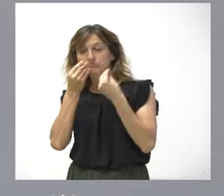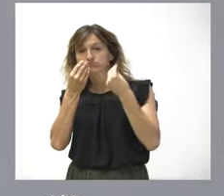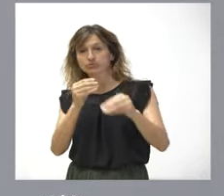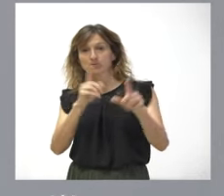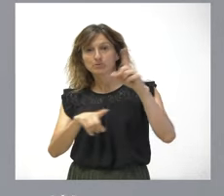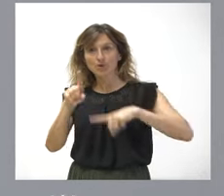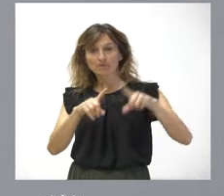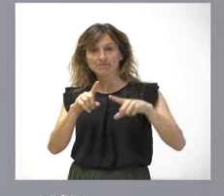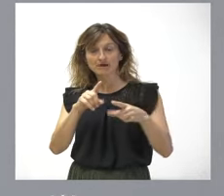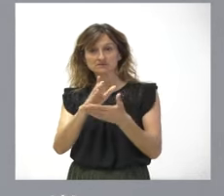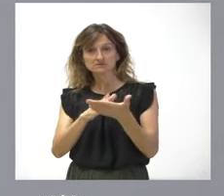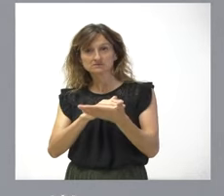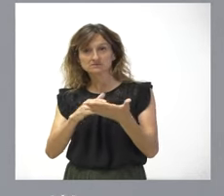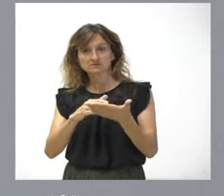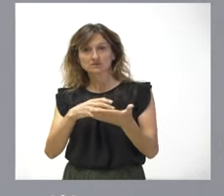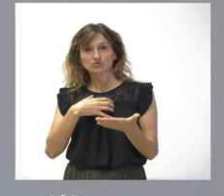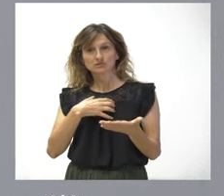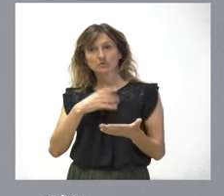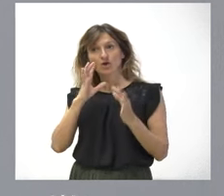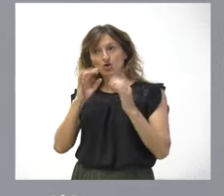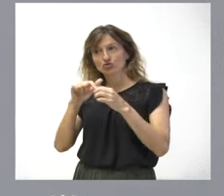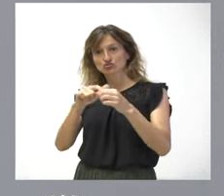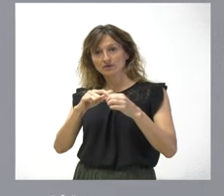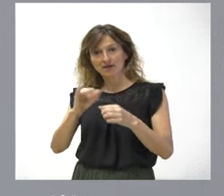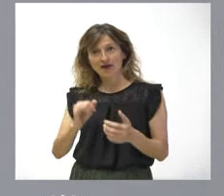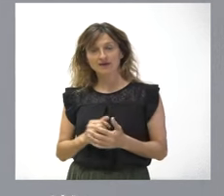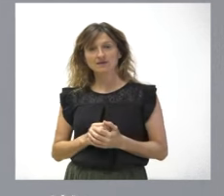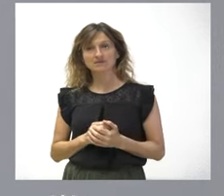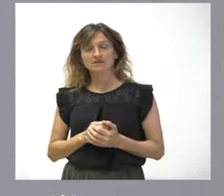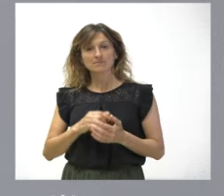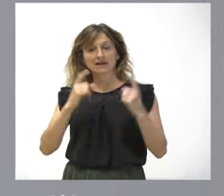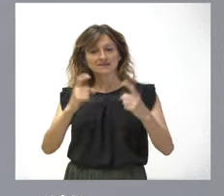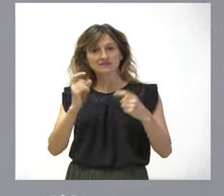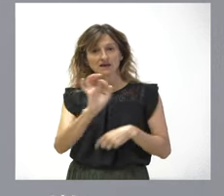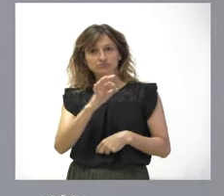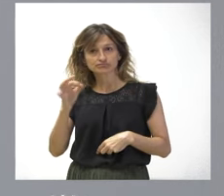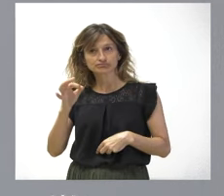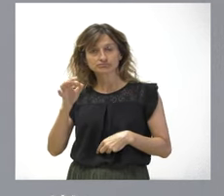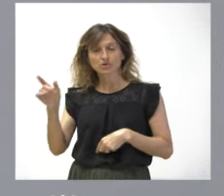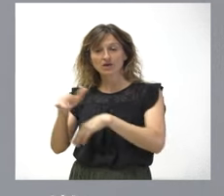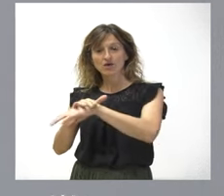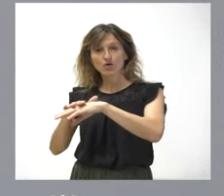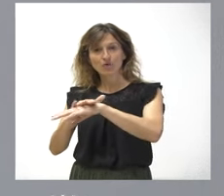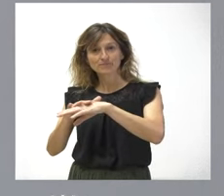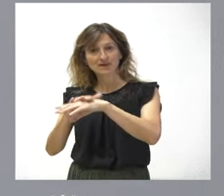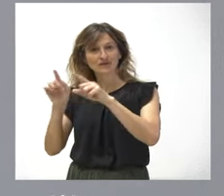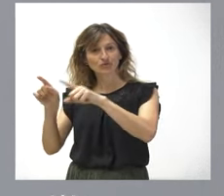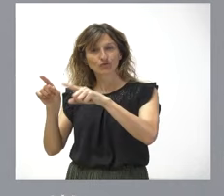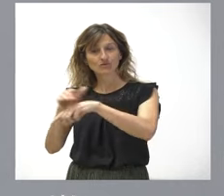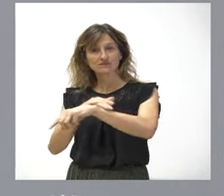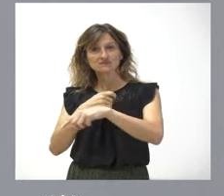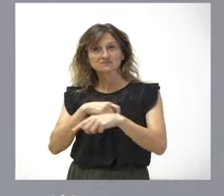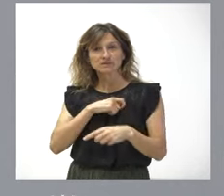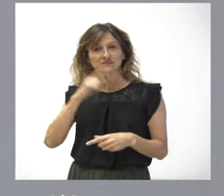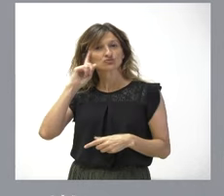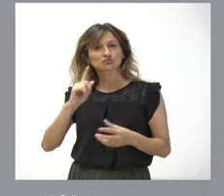autónomas que por supuesto que estamos mostrando nuestra solidaridad sino por una mayor eficacia por parte de un gobierno que no está Sabiendo abordar